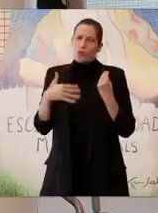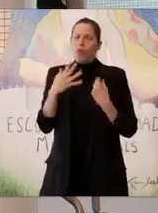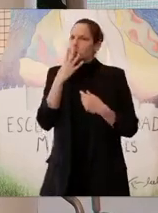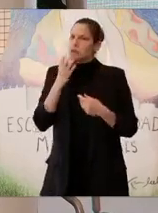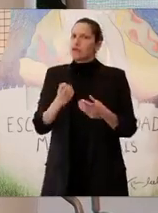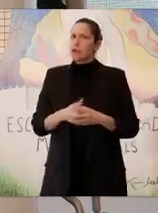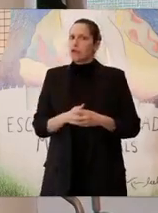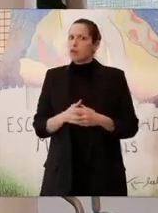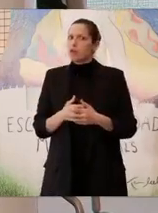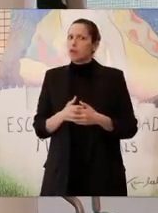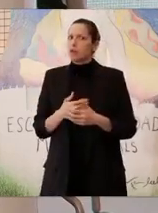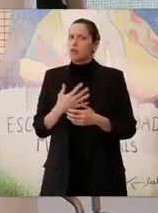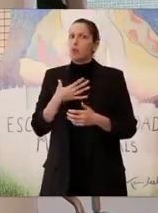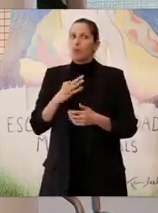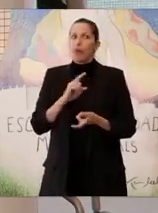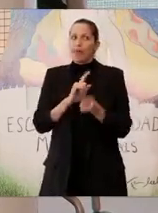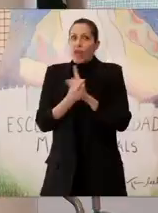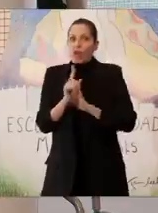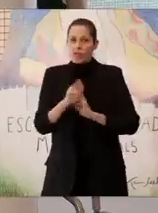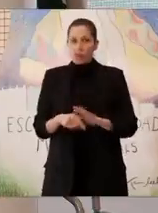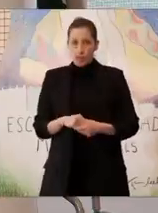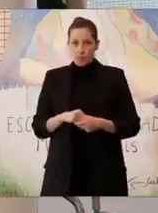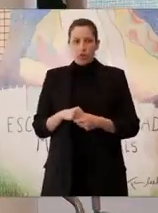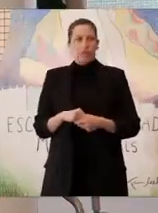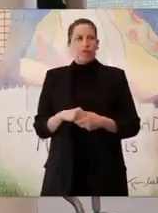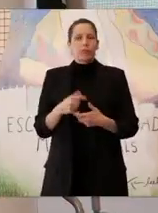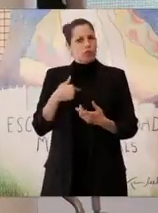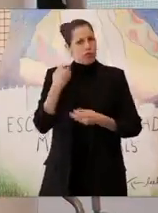es verdad que yo sí creo que tiene un efecto positivo. Yo lo hacía,